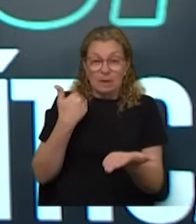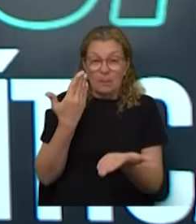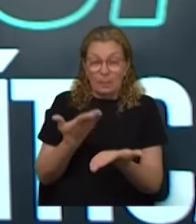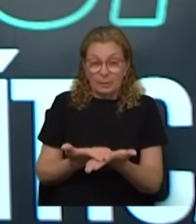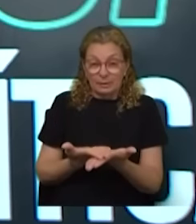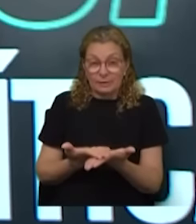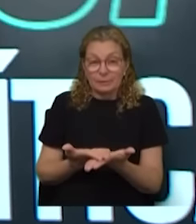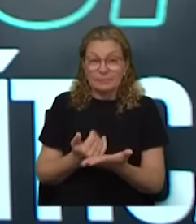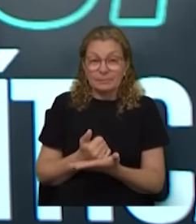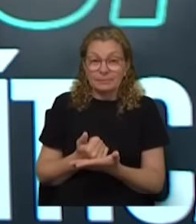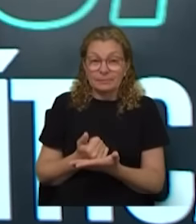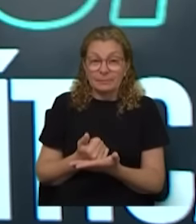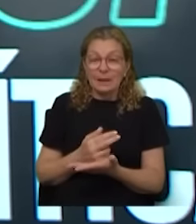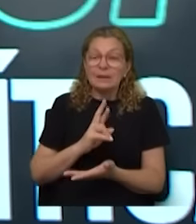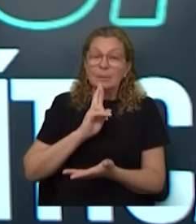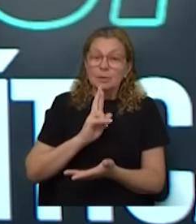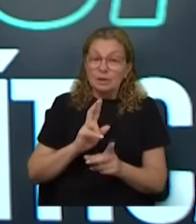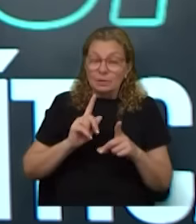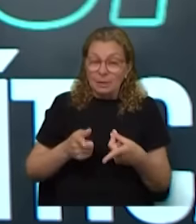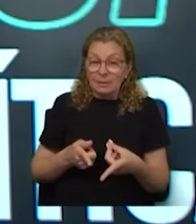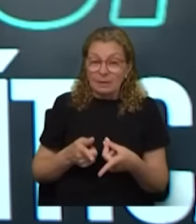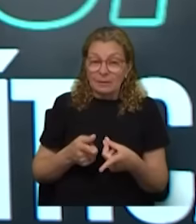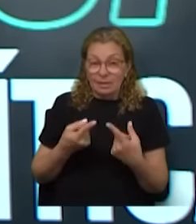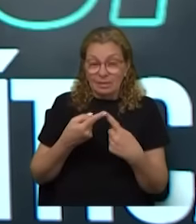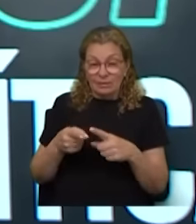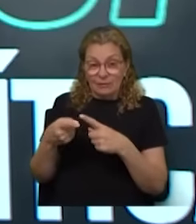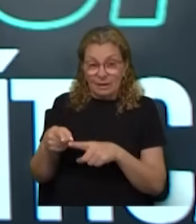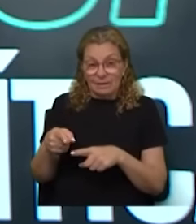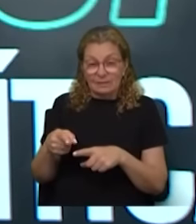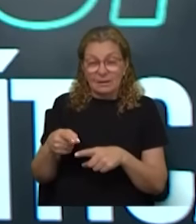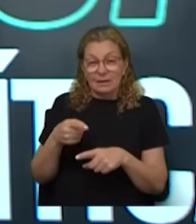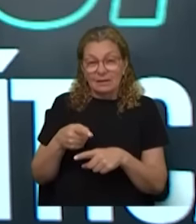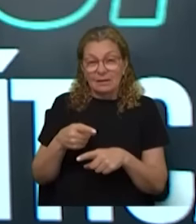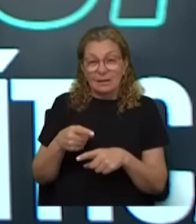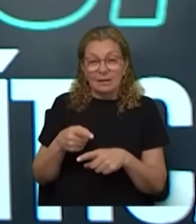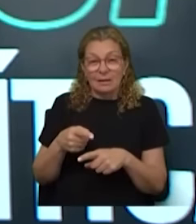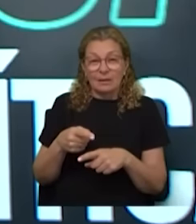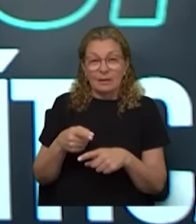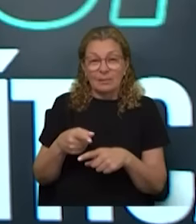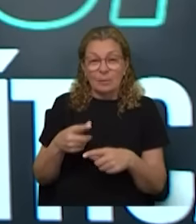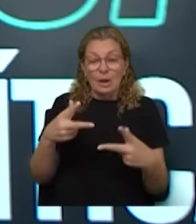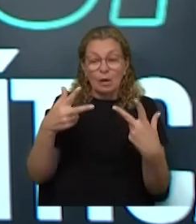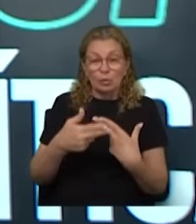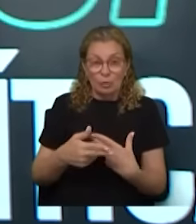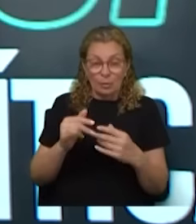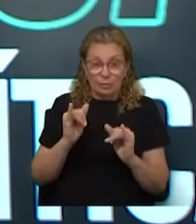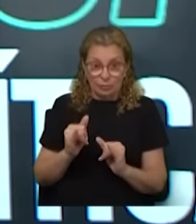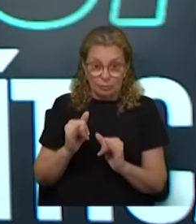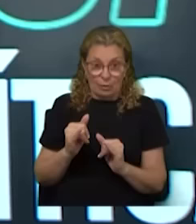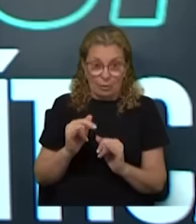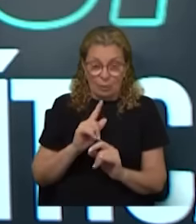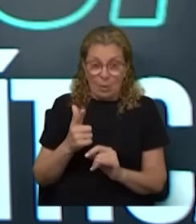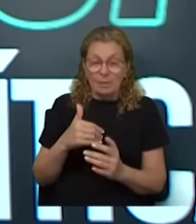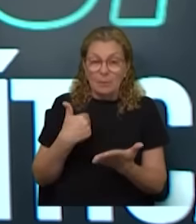contra eh respondiendo eh las distintas instancias que hay de si bien no hay interrupciones hay de este